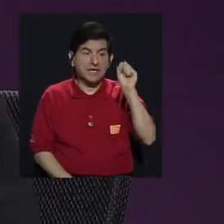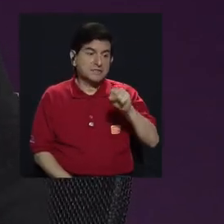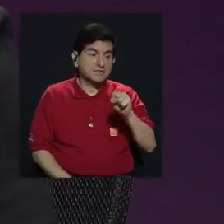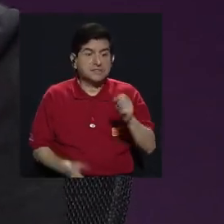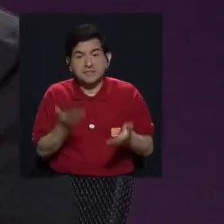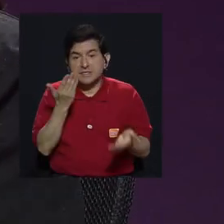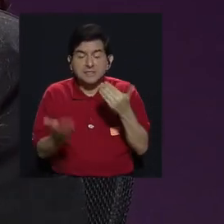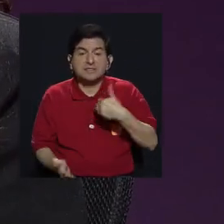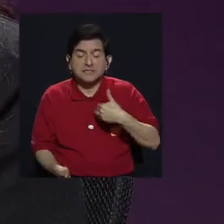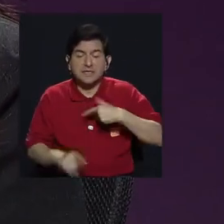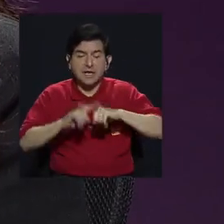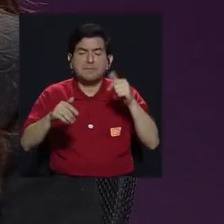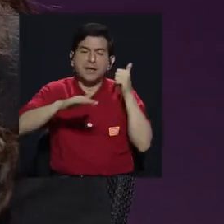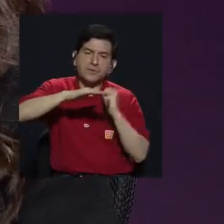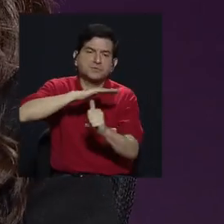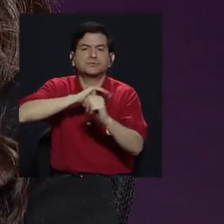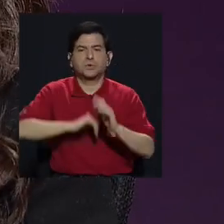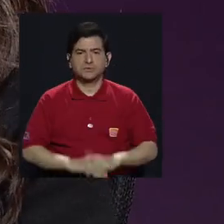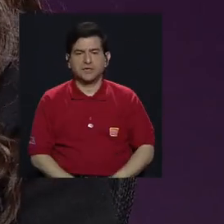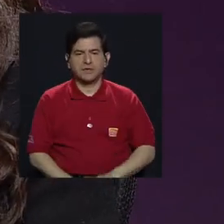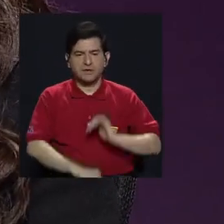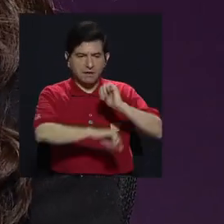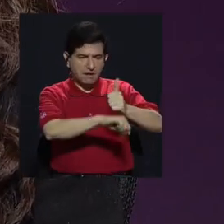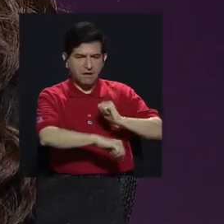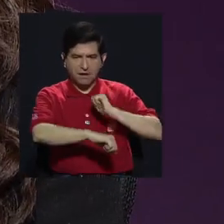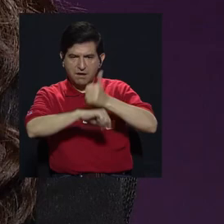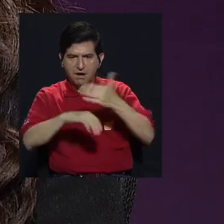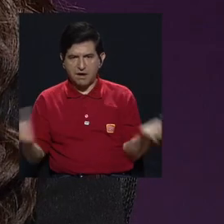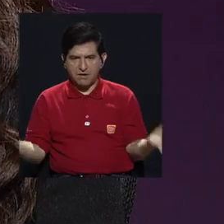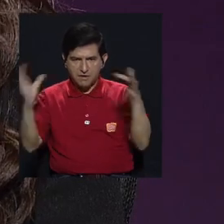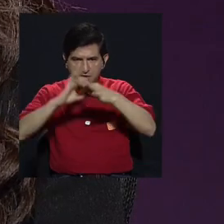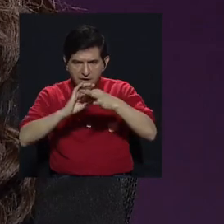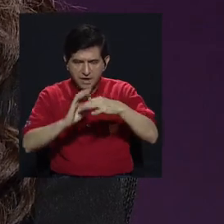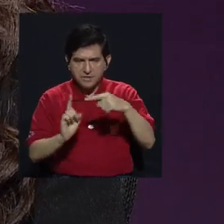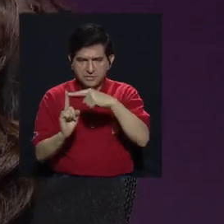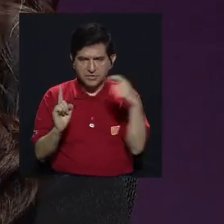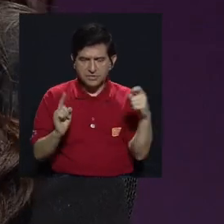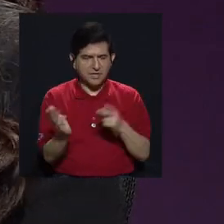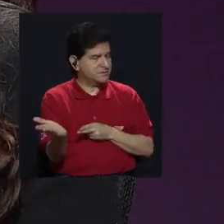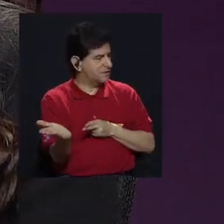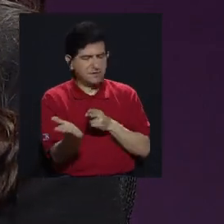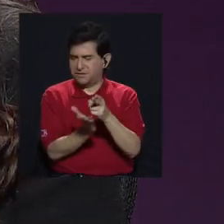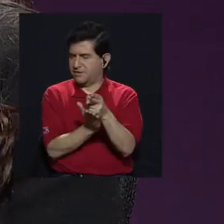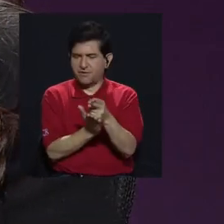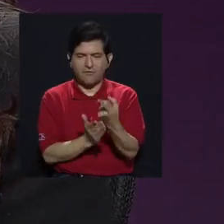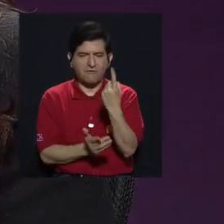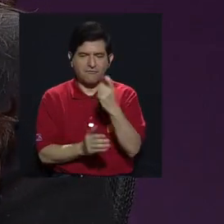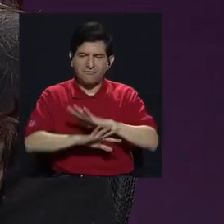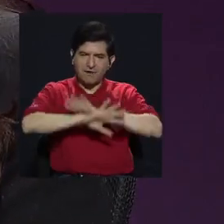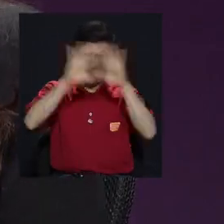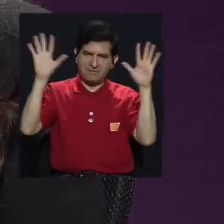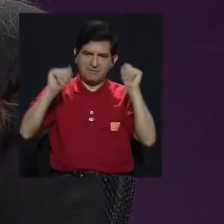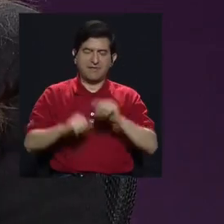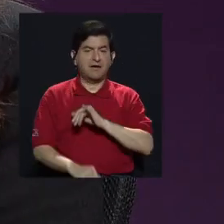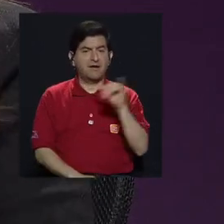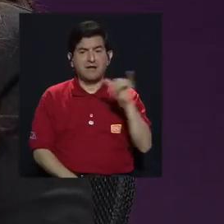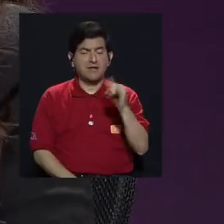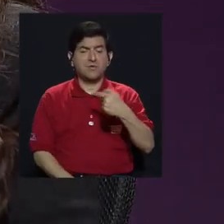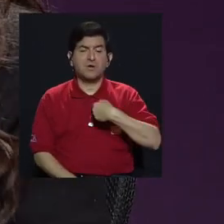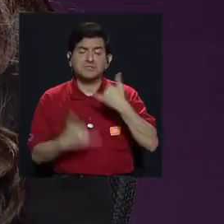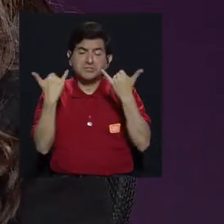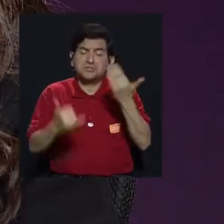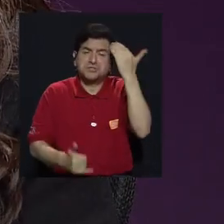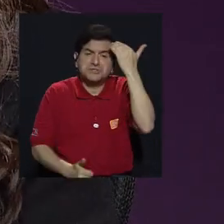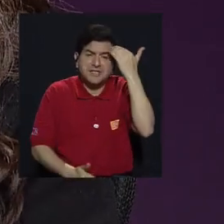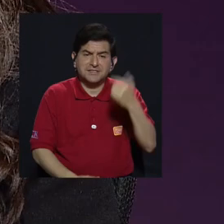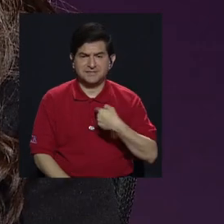tienen, pero la ocultan, entonces están estableciendo relaciones desde la deshonestidad, desde la falta de claridad. Lo mismo si yo